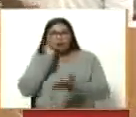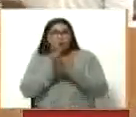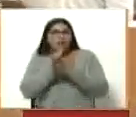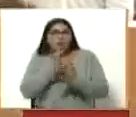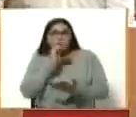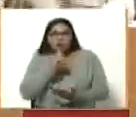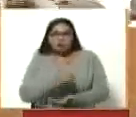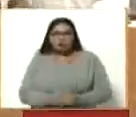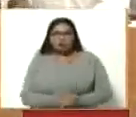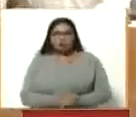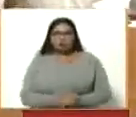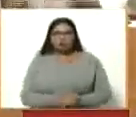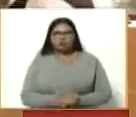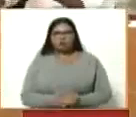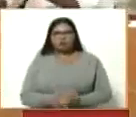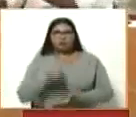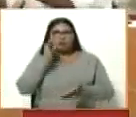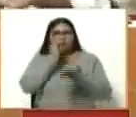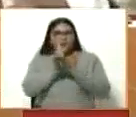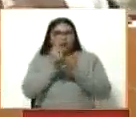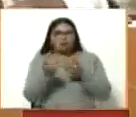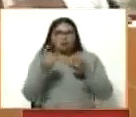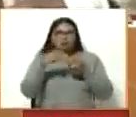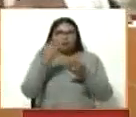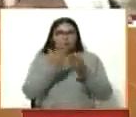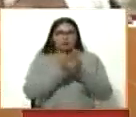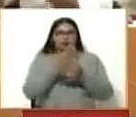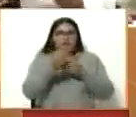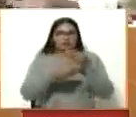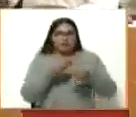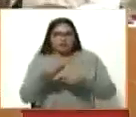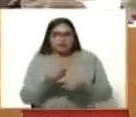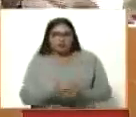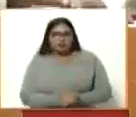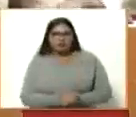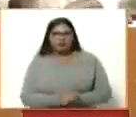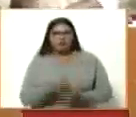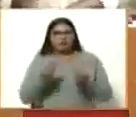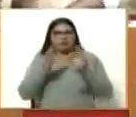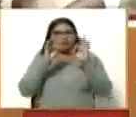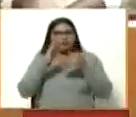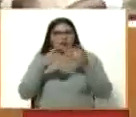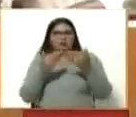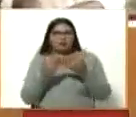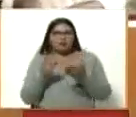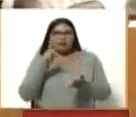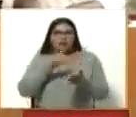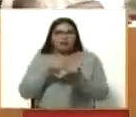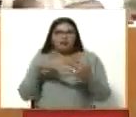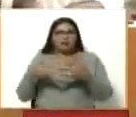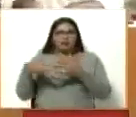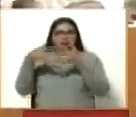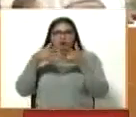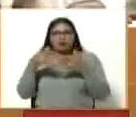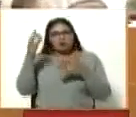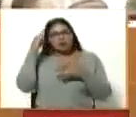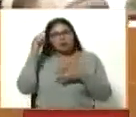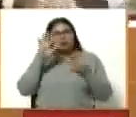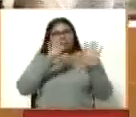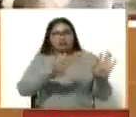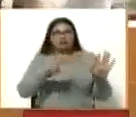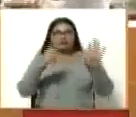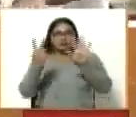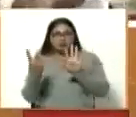tipo, y esas pruebas forman parte de ese expediente de lavado. Es tanto así que él, al llegar a los Estados Unidos el día 16 de